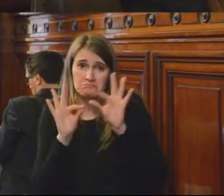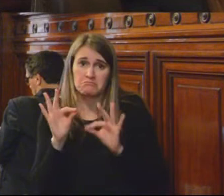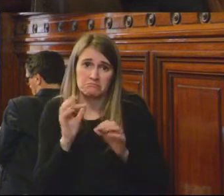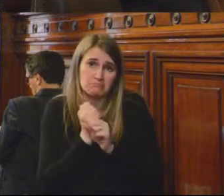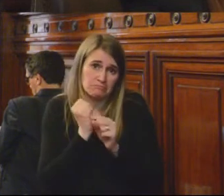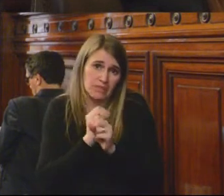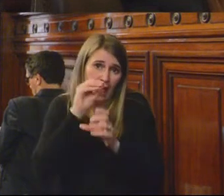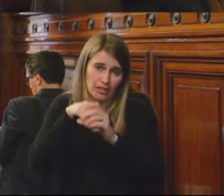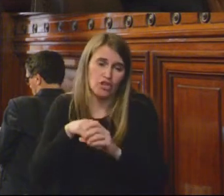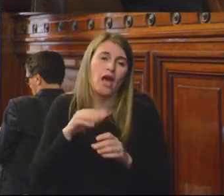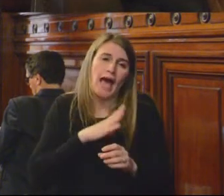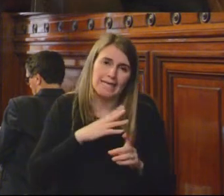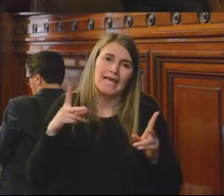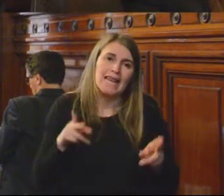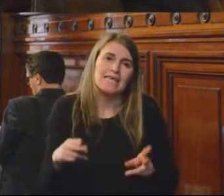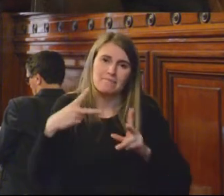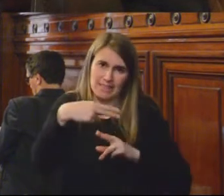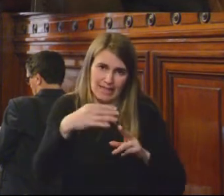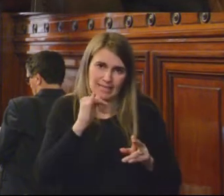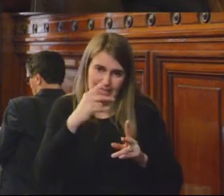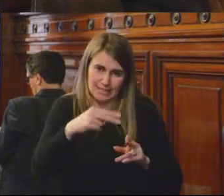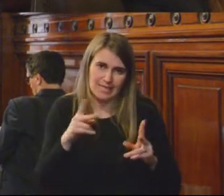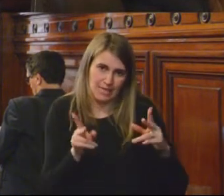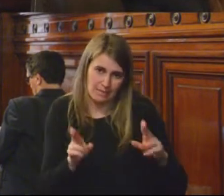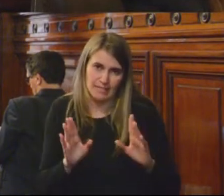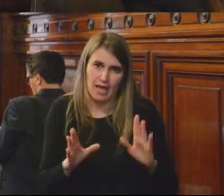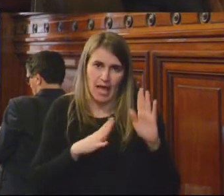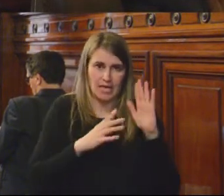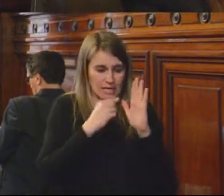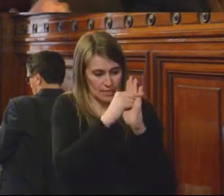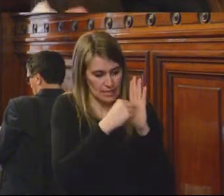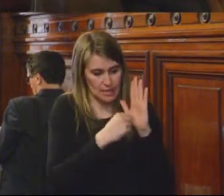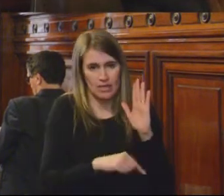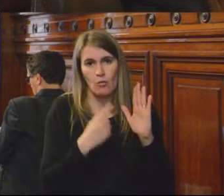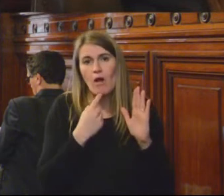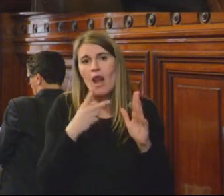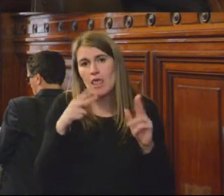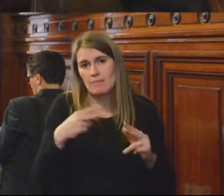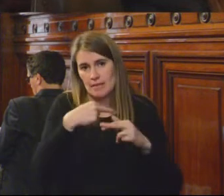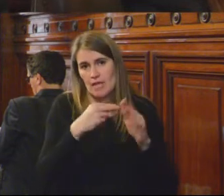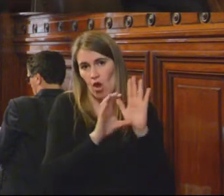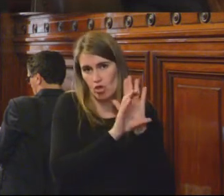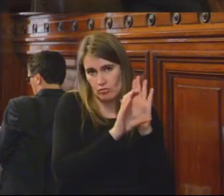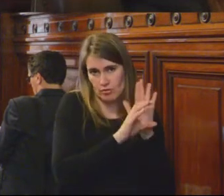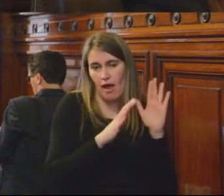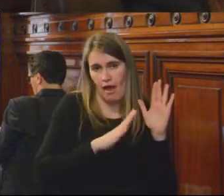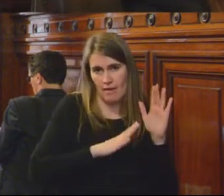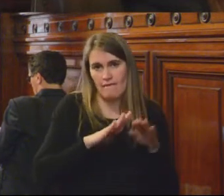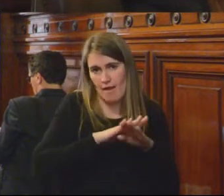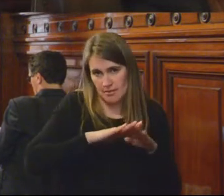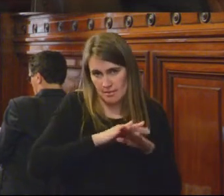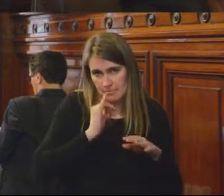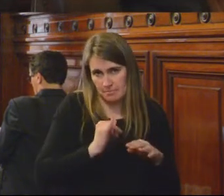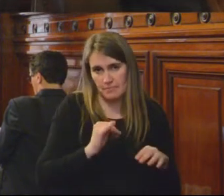con límites. ¿Cuáles son sus límites? Están expresamente establecidos en la Constitución y en las bases comiciales.